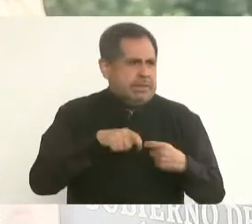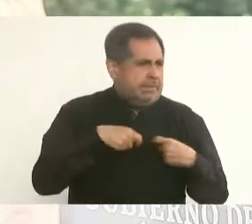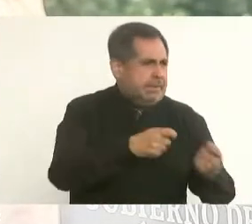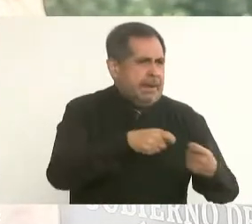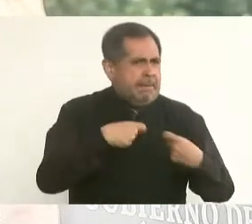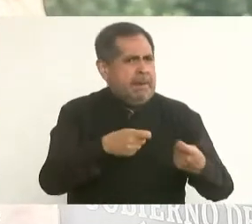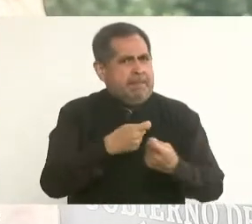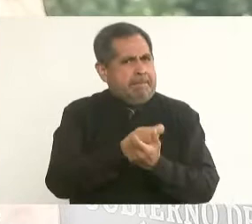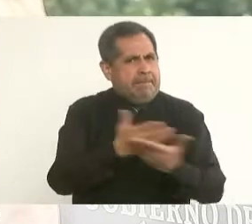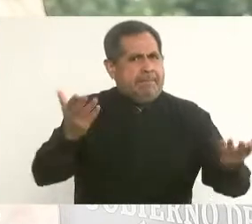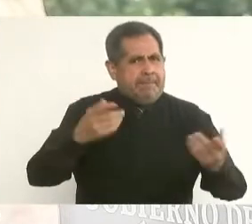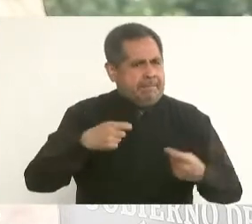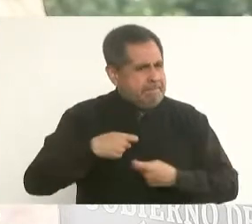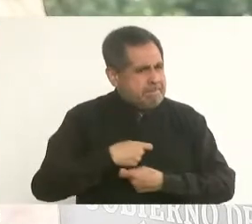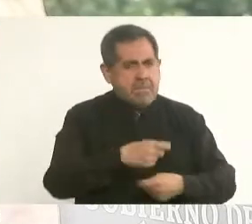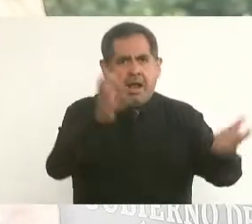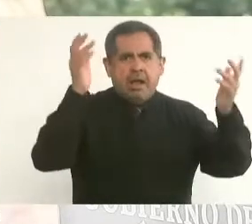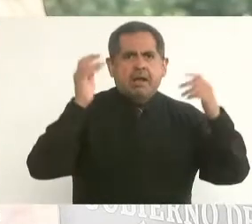entonces.